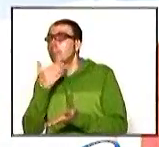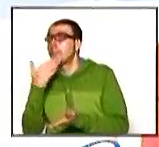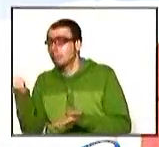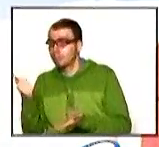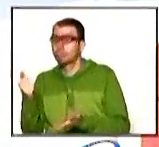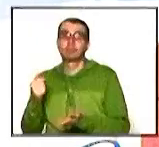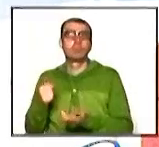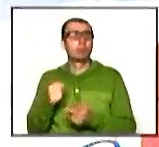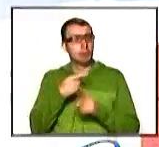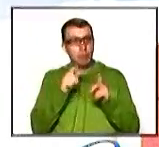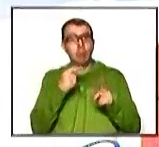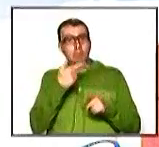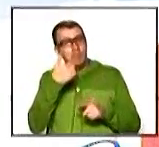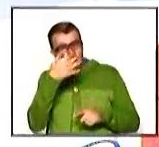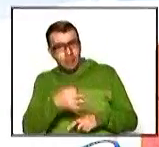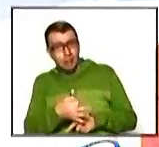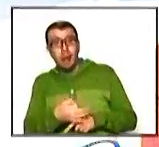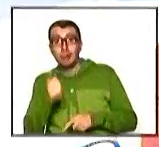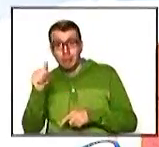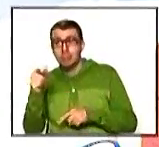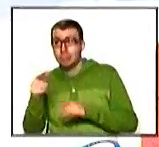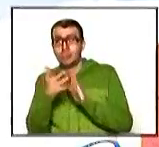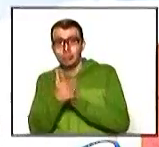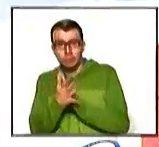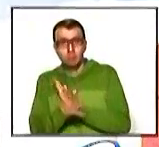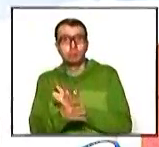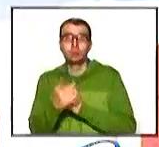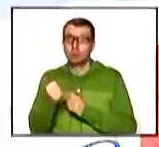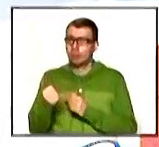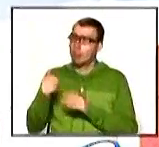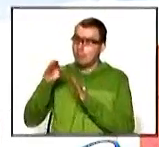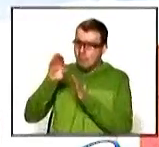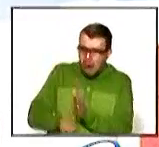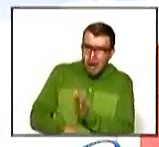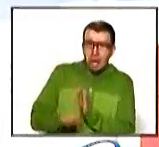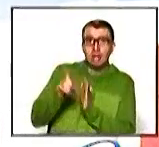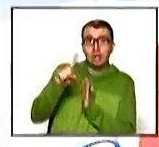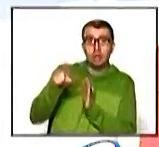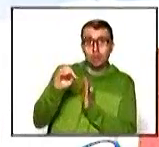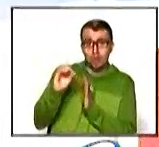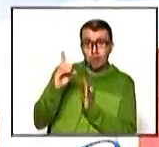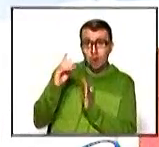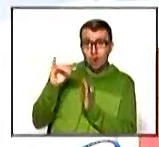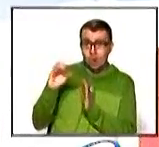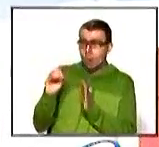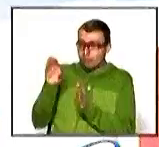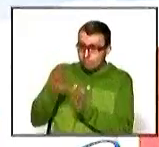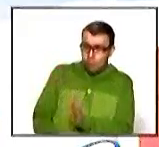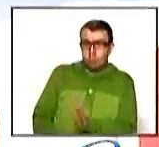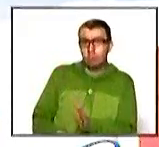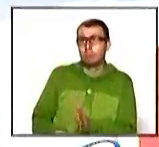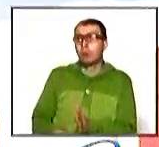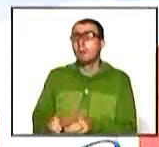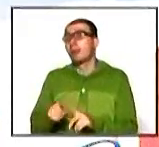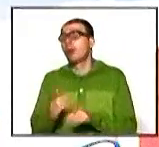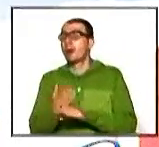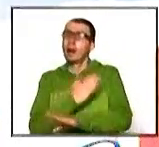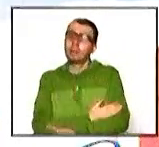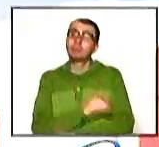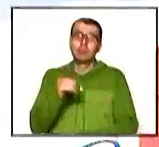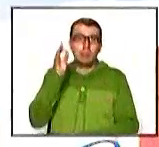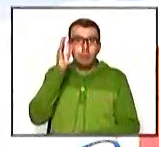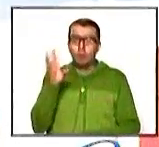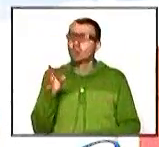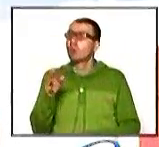cierto, si está bajo en sodio, habría que mirar eso. Ahora, tenemos que mirar si está tomando diuréticos, cómo está la